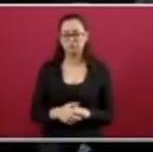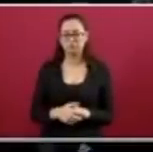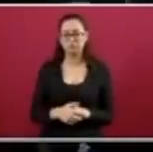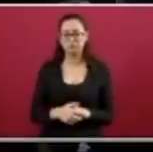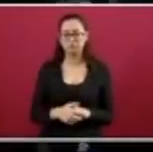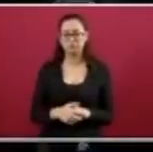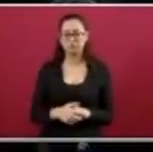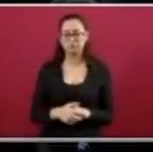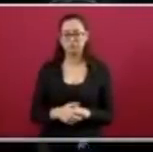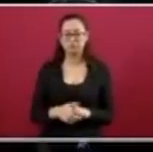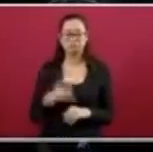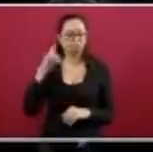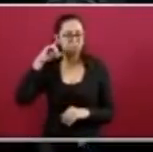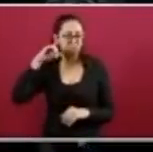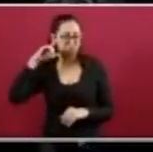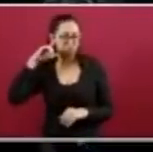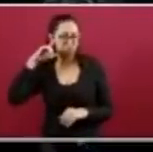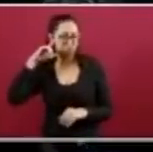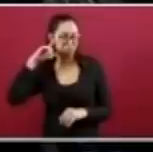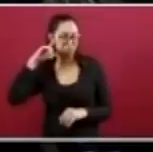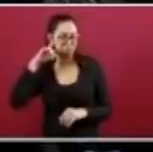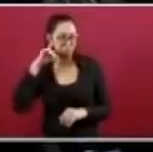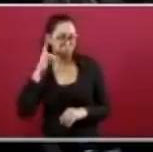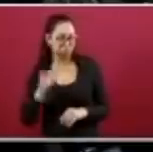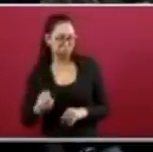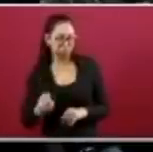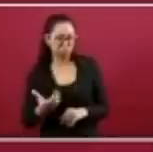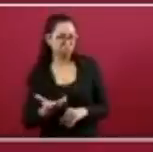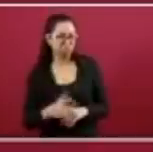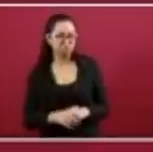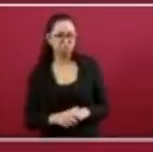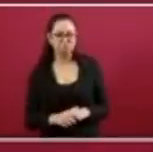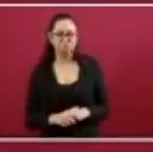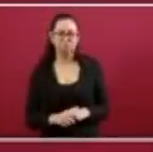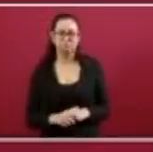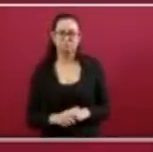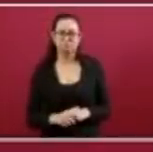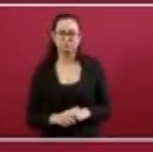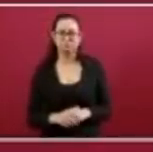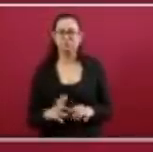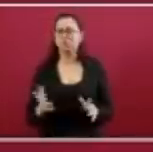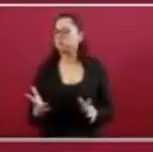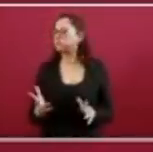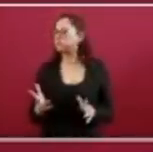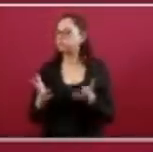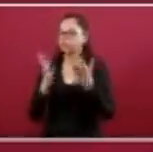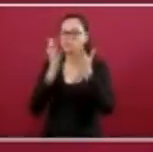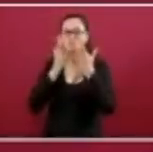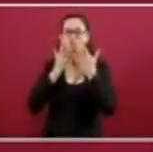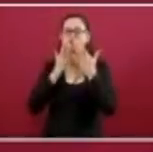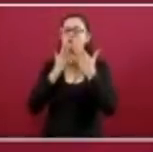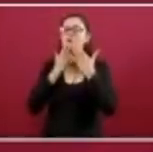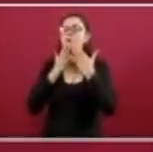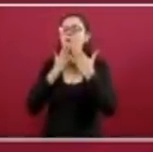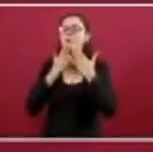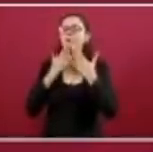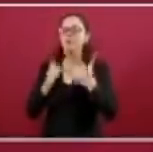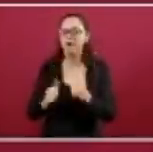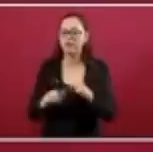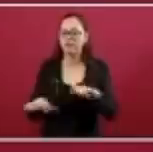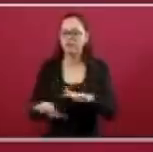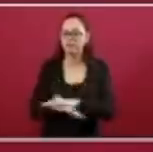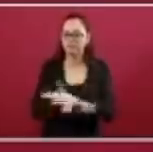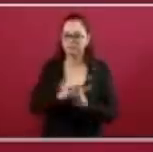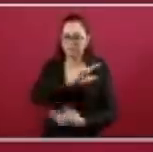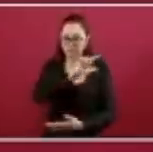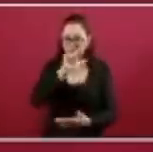Bueno, no vamos a hacer ninguna reforma. Ese es un compromiso que hicimos, o